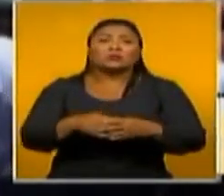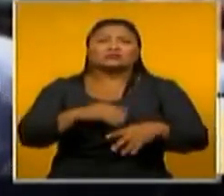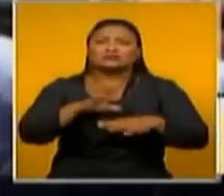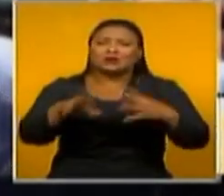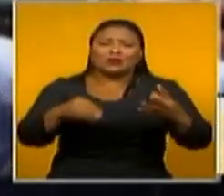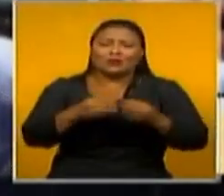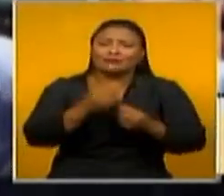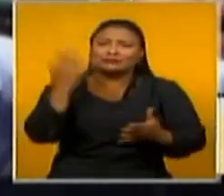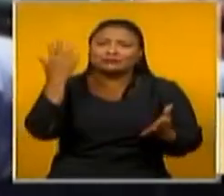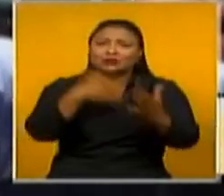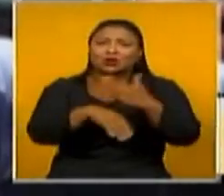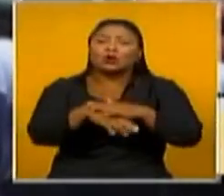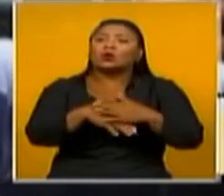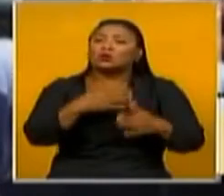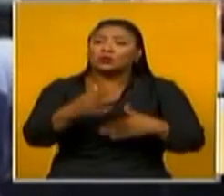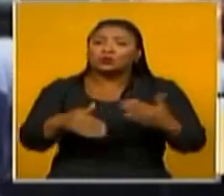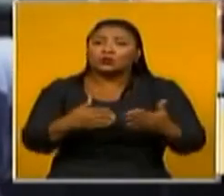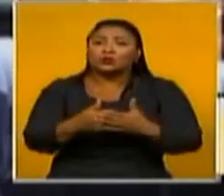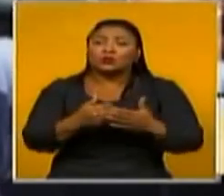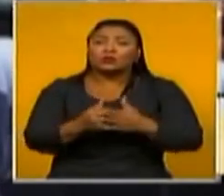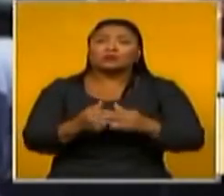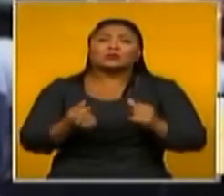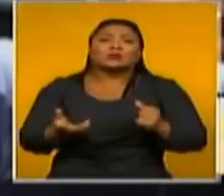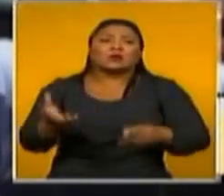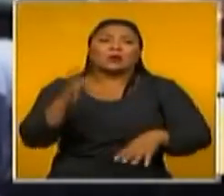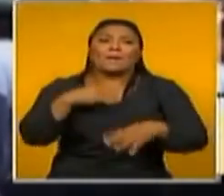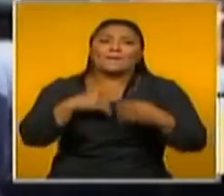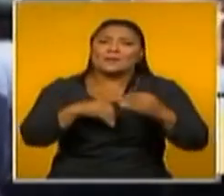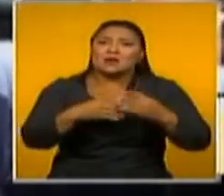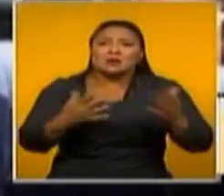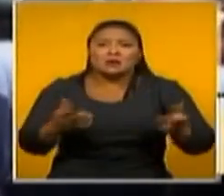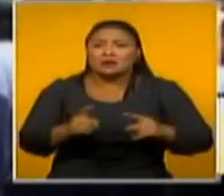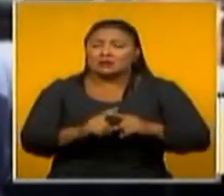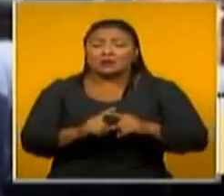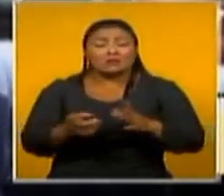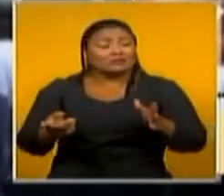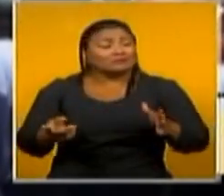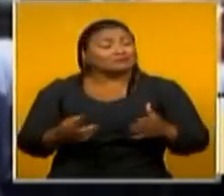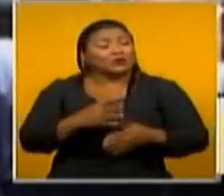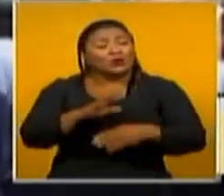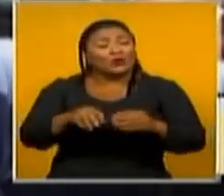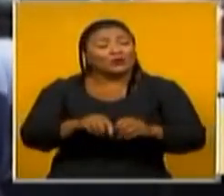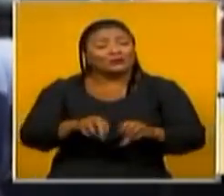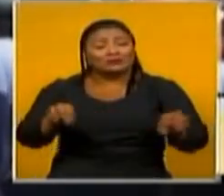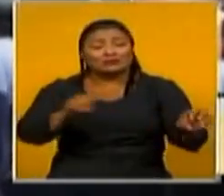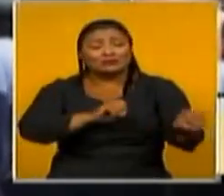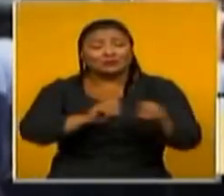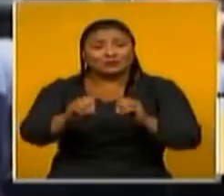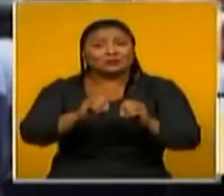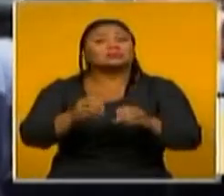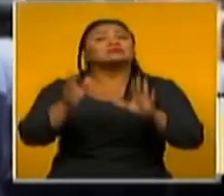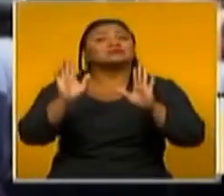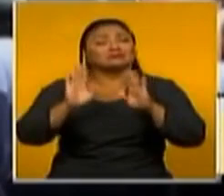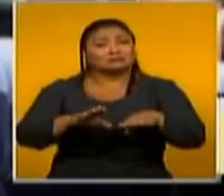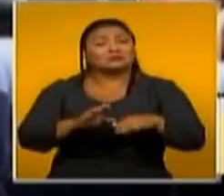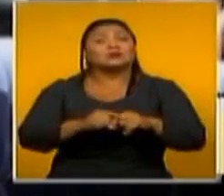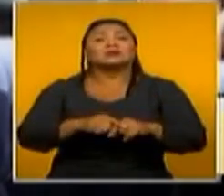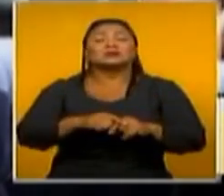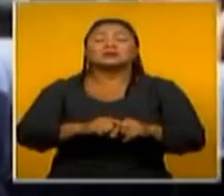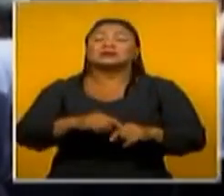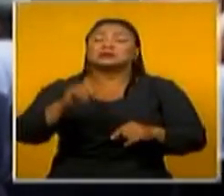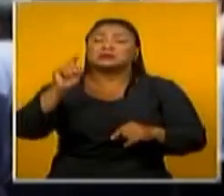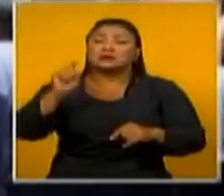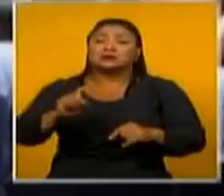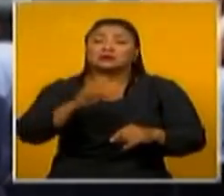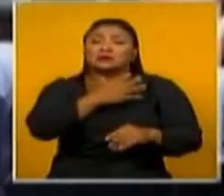concusión, de cohecho, de enriquecimiento ilícito y de delincuencia organizada será el